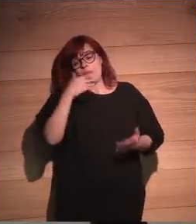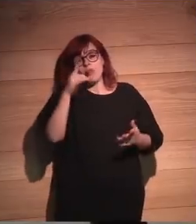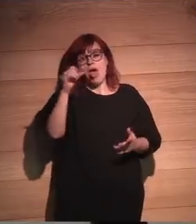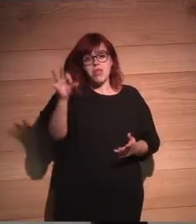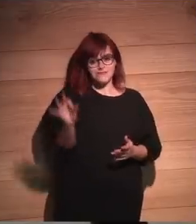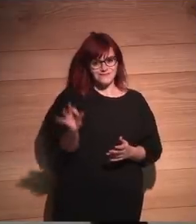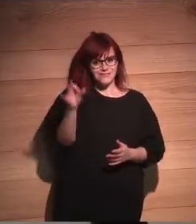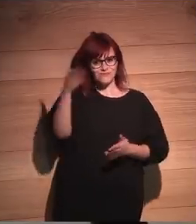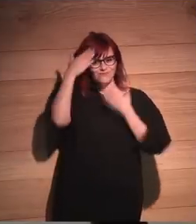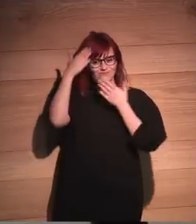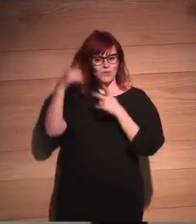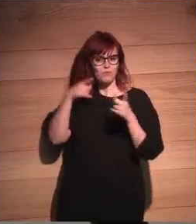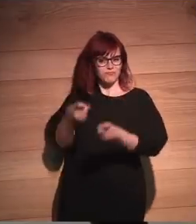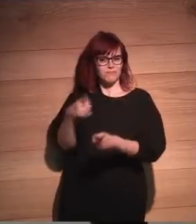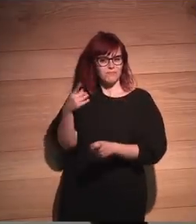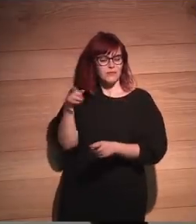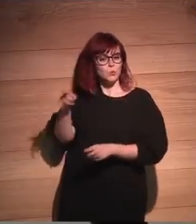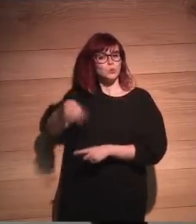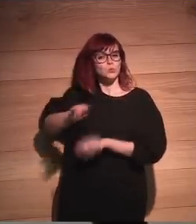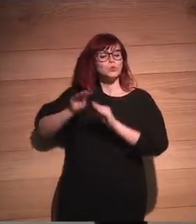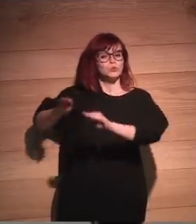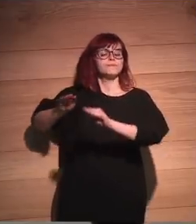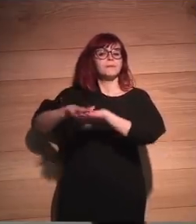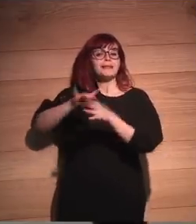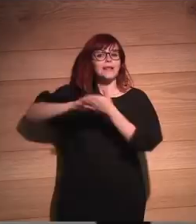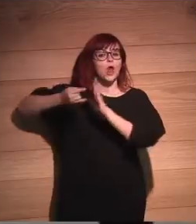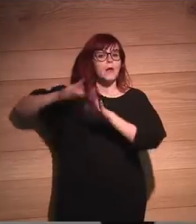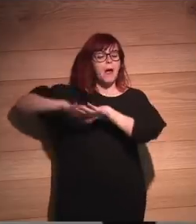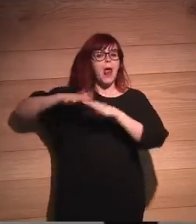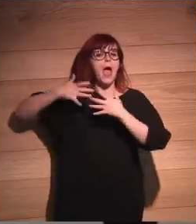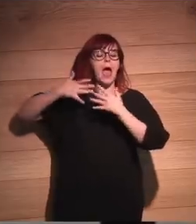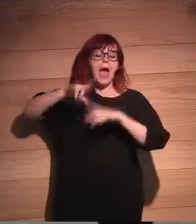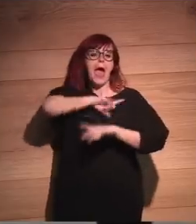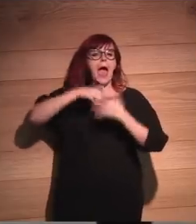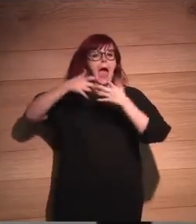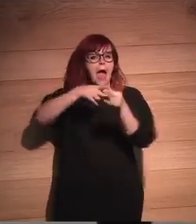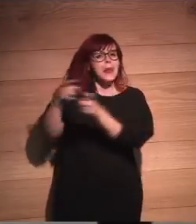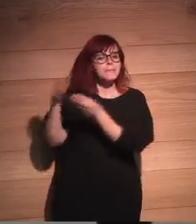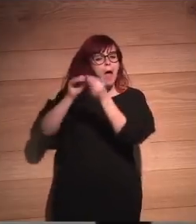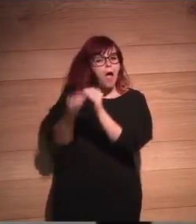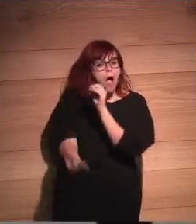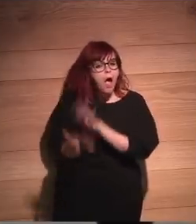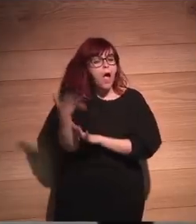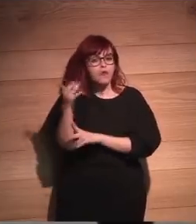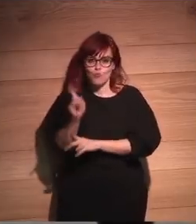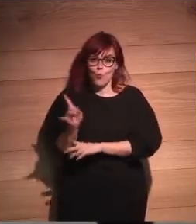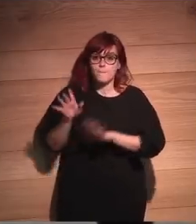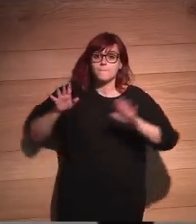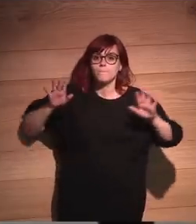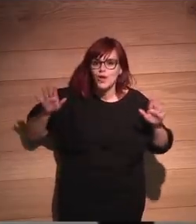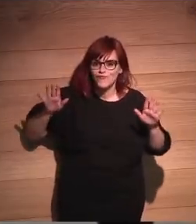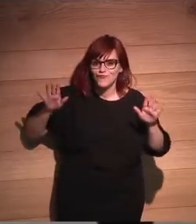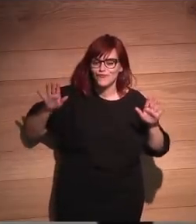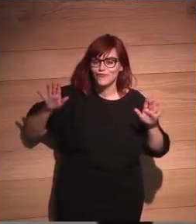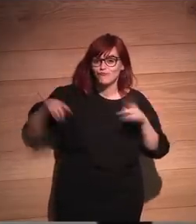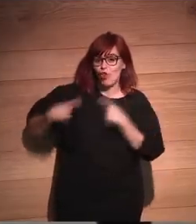no ha contado con tecnología para fabricar armamento, etcétera, pero cada